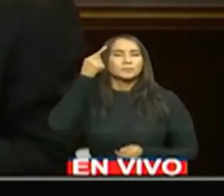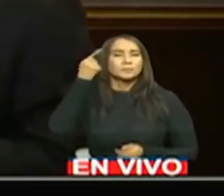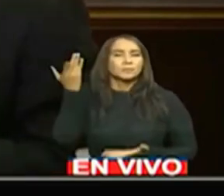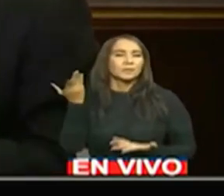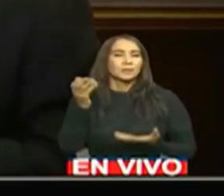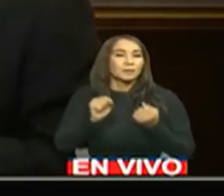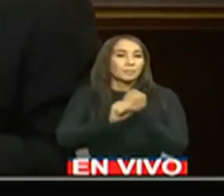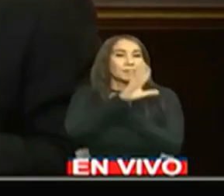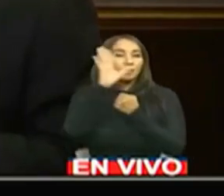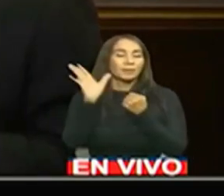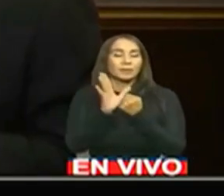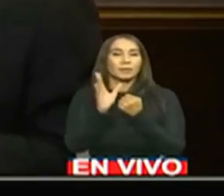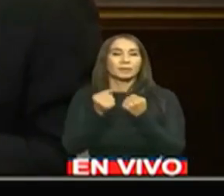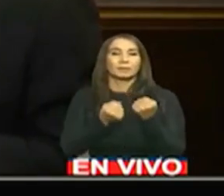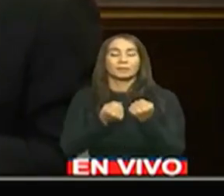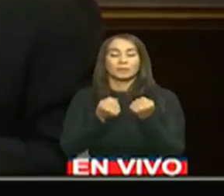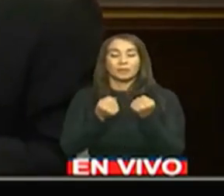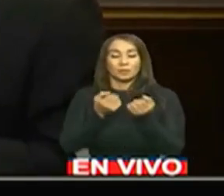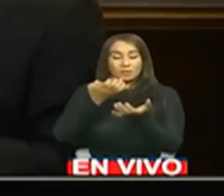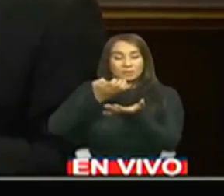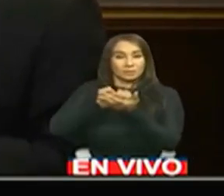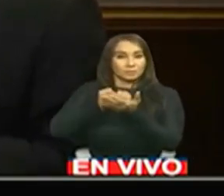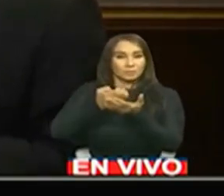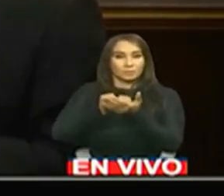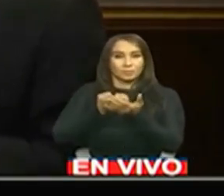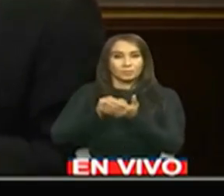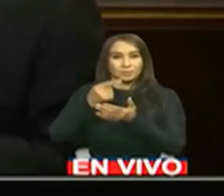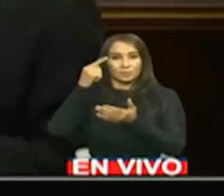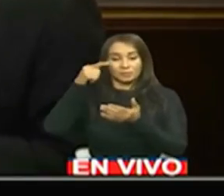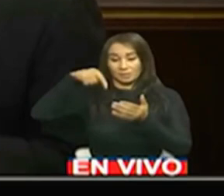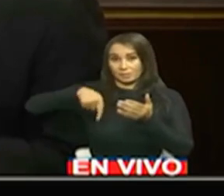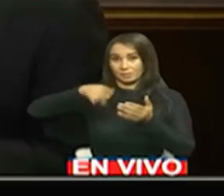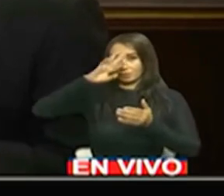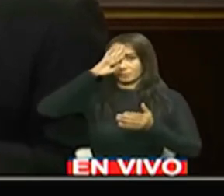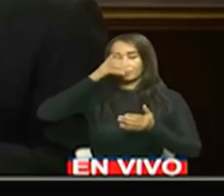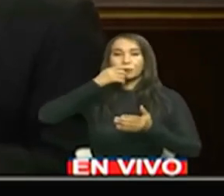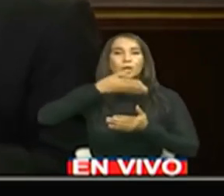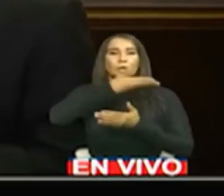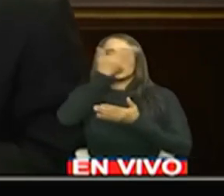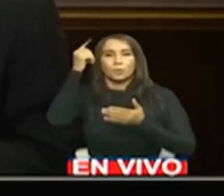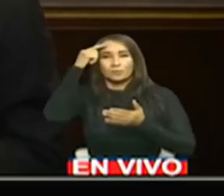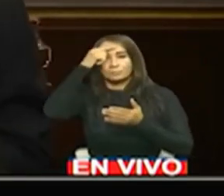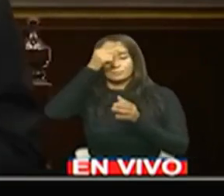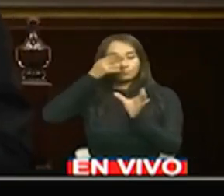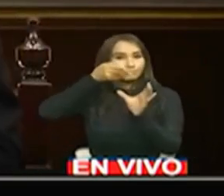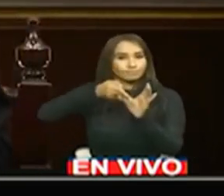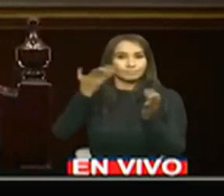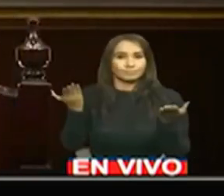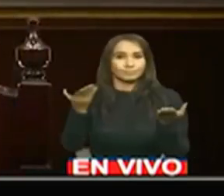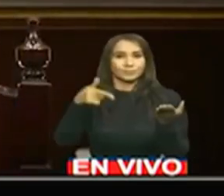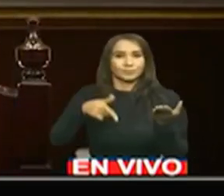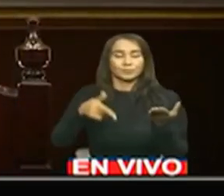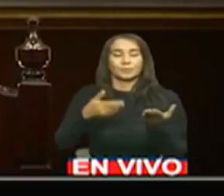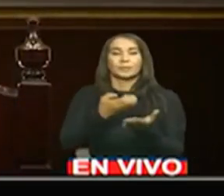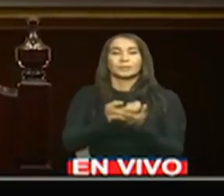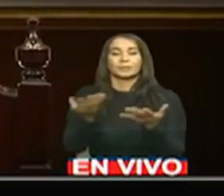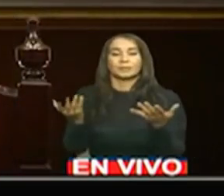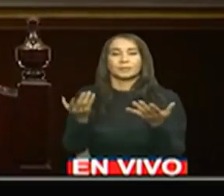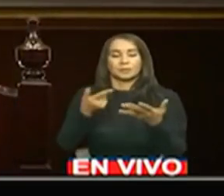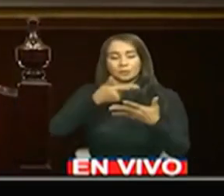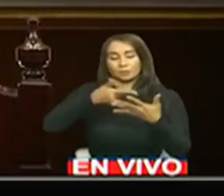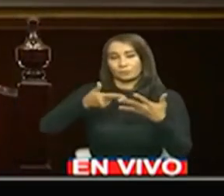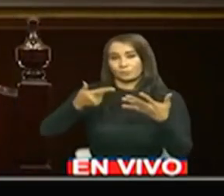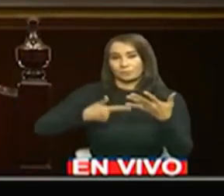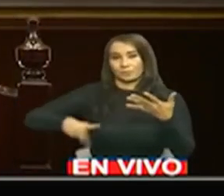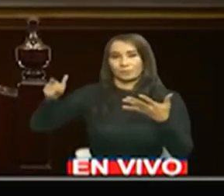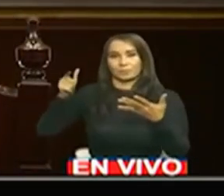precisa del impacto que en una economía no petrolera como la nuestra tienen los precios internacionales del petróleo y sus derivados en el